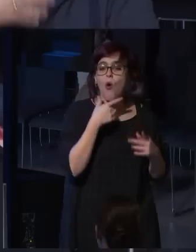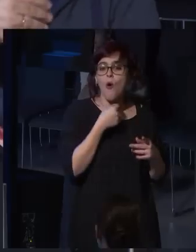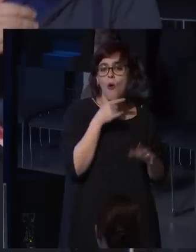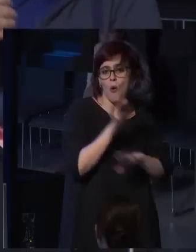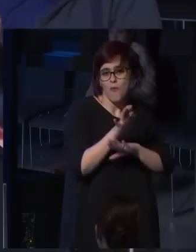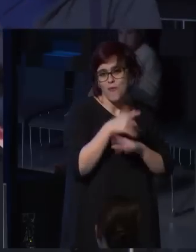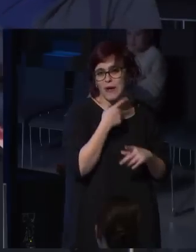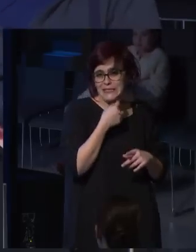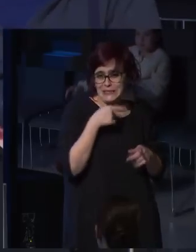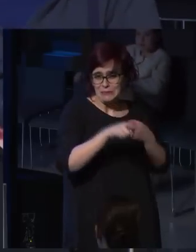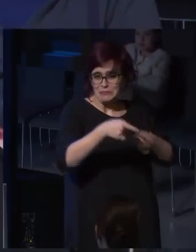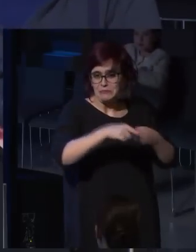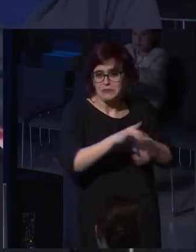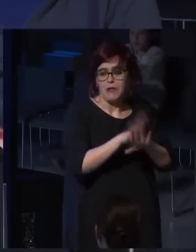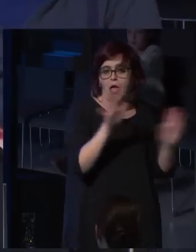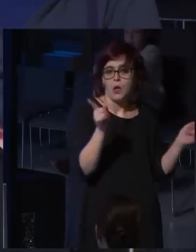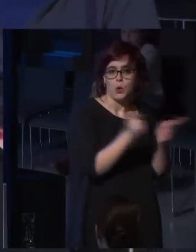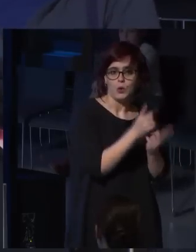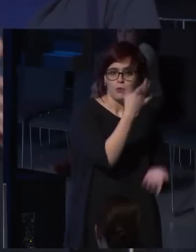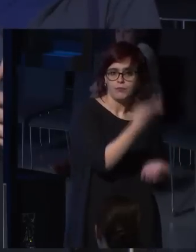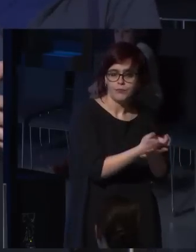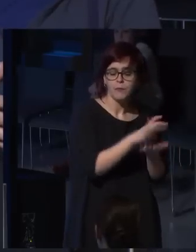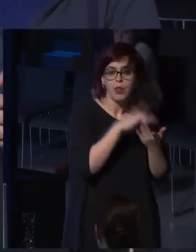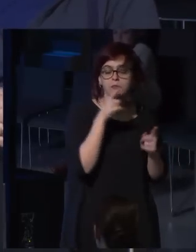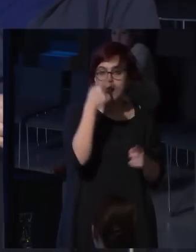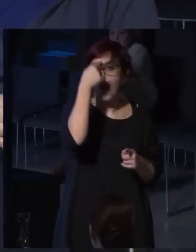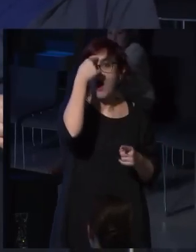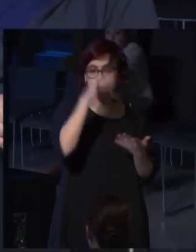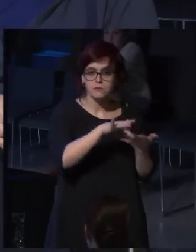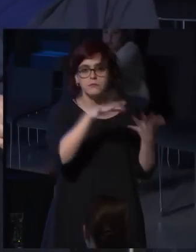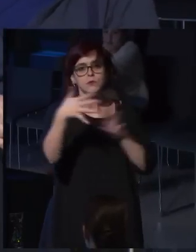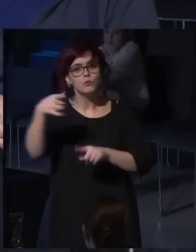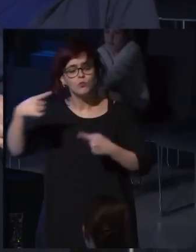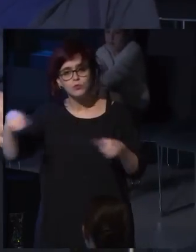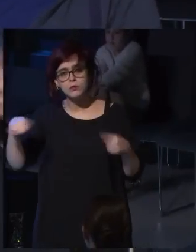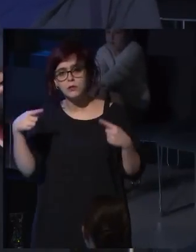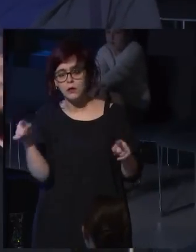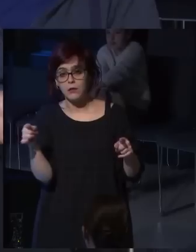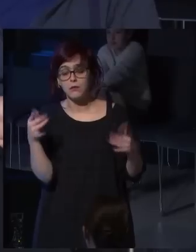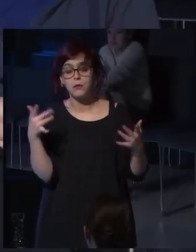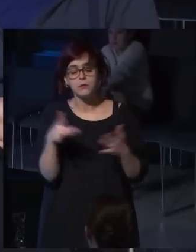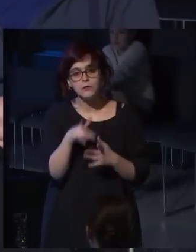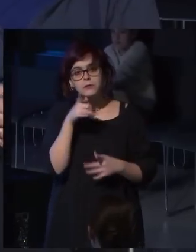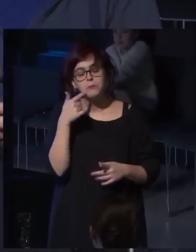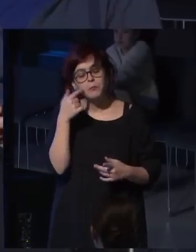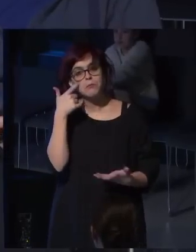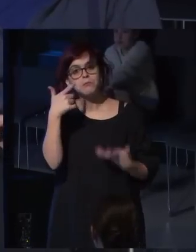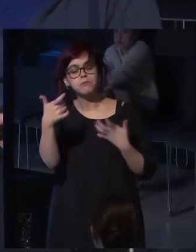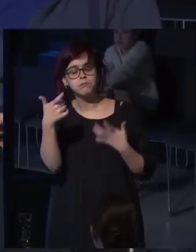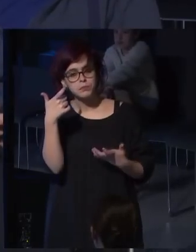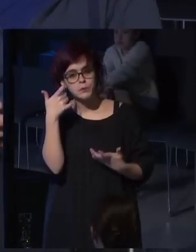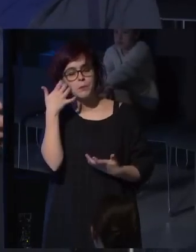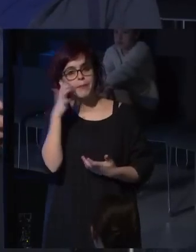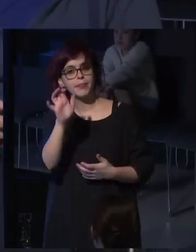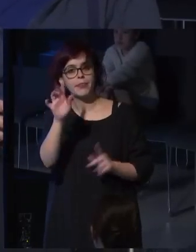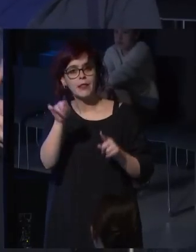Tardó mucho tiempo en decir, ostras, esto sirve para la música, ¿no? Entonces... eso me llamó mucho la atención y creo